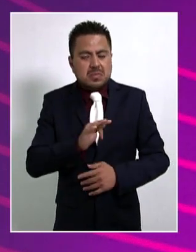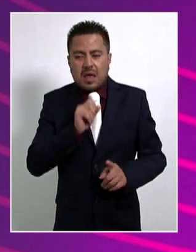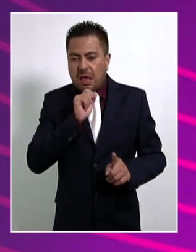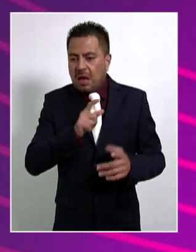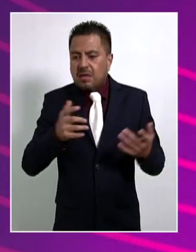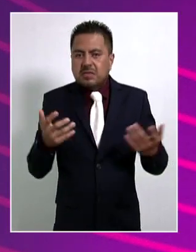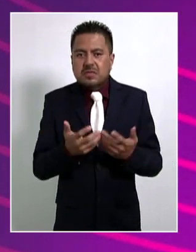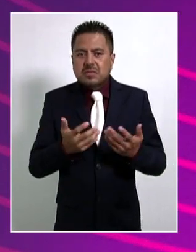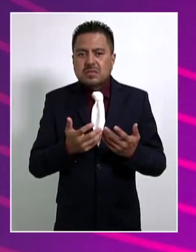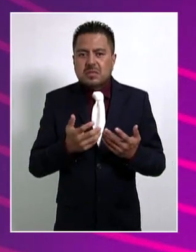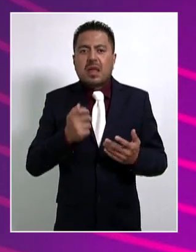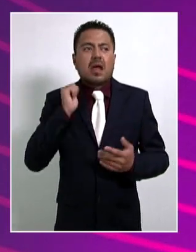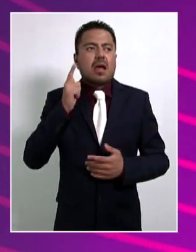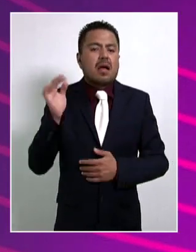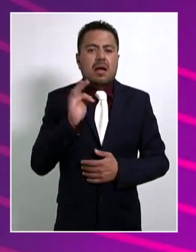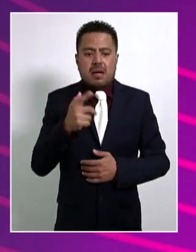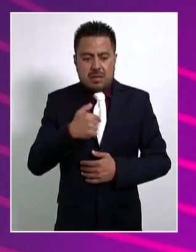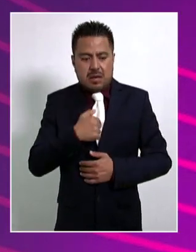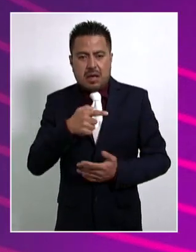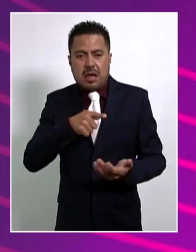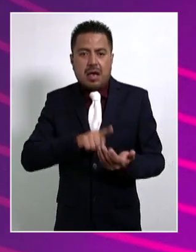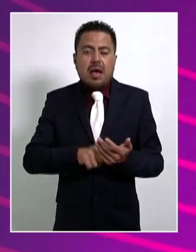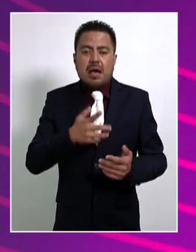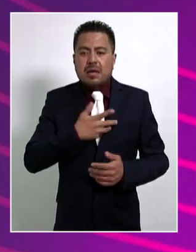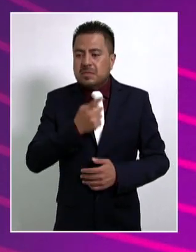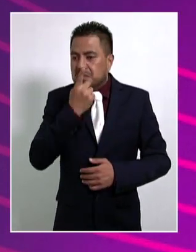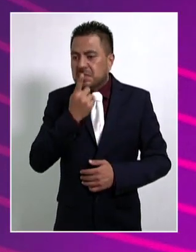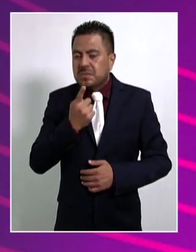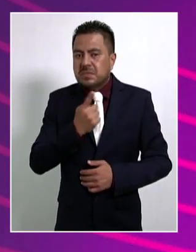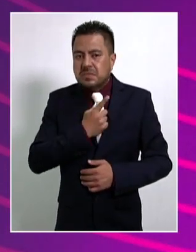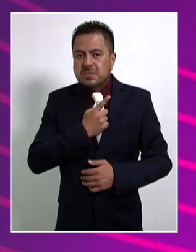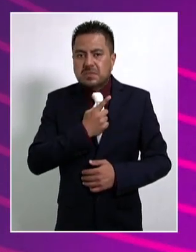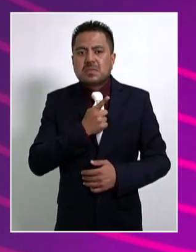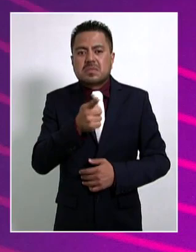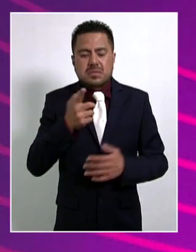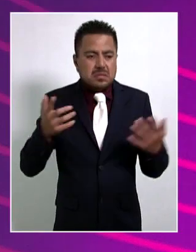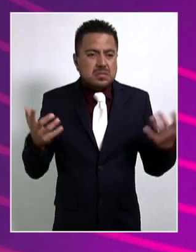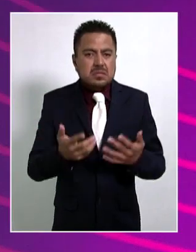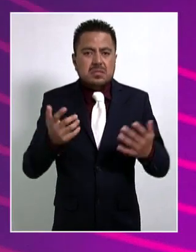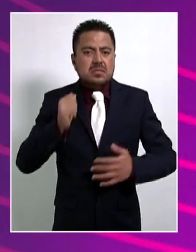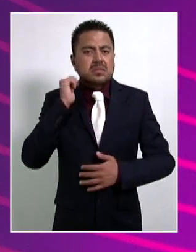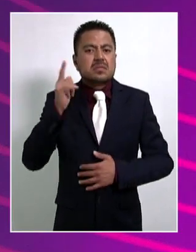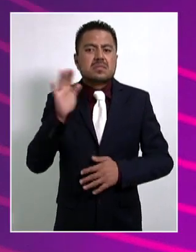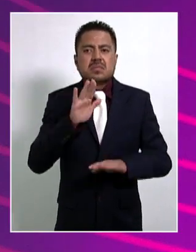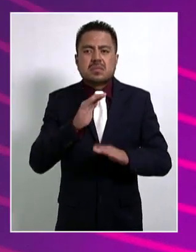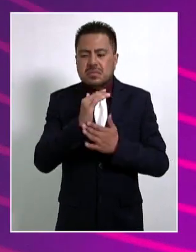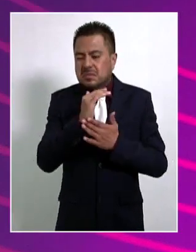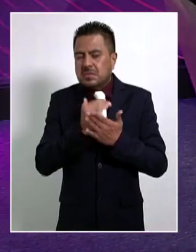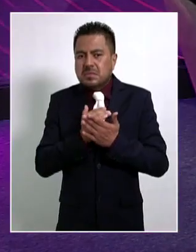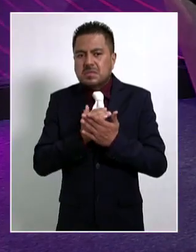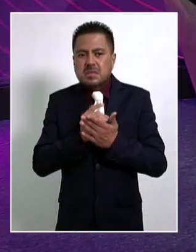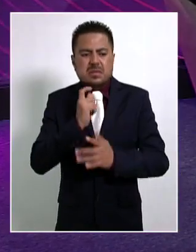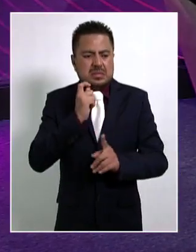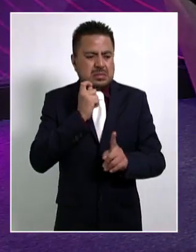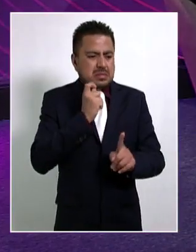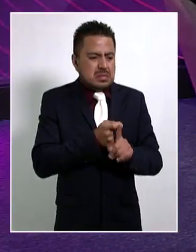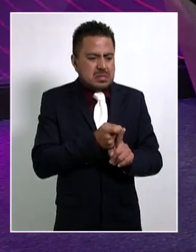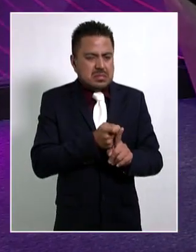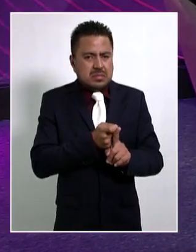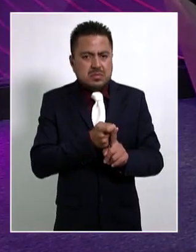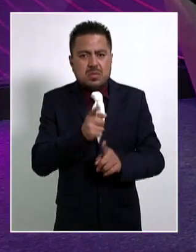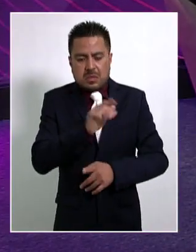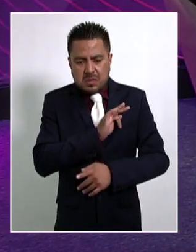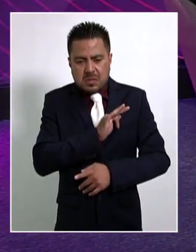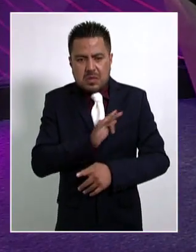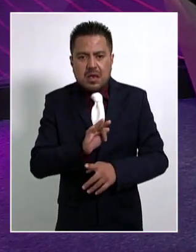mismo. Hay algo en mí que me dice, haz algo por más pequeño que signifique, que